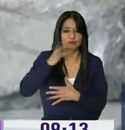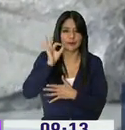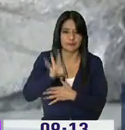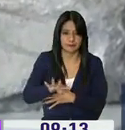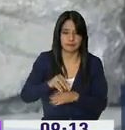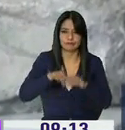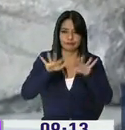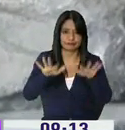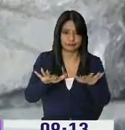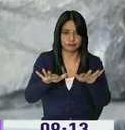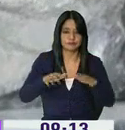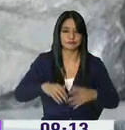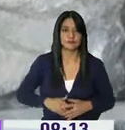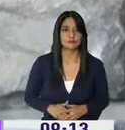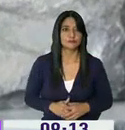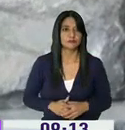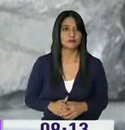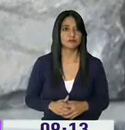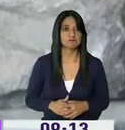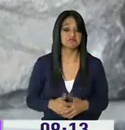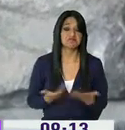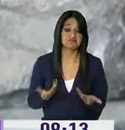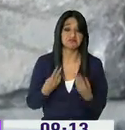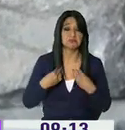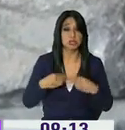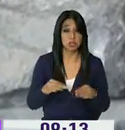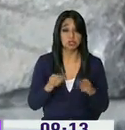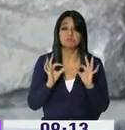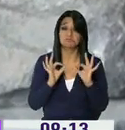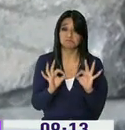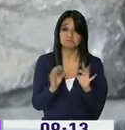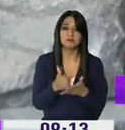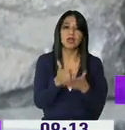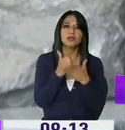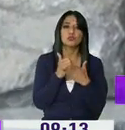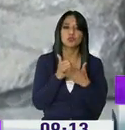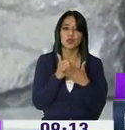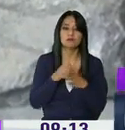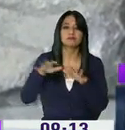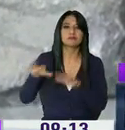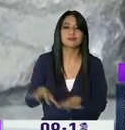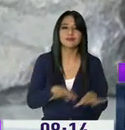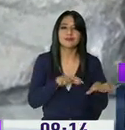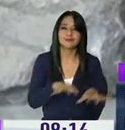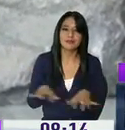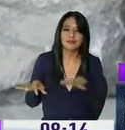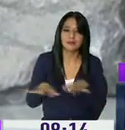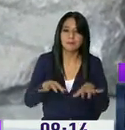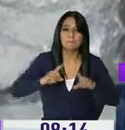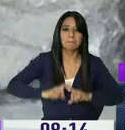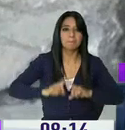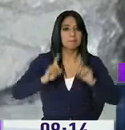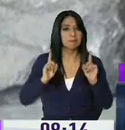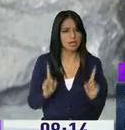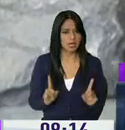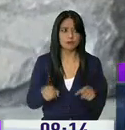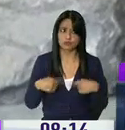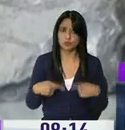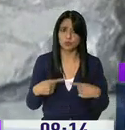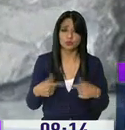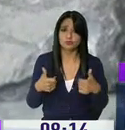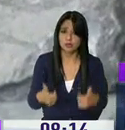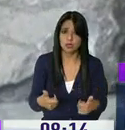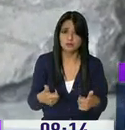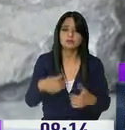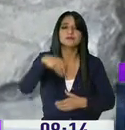pandemia. Sin duda, es un mecanismo que permite el establecer las actividades de una manera regular a